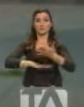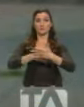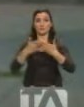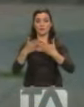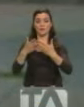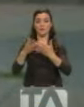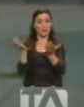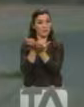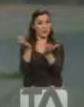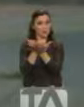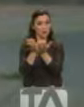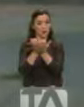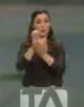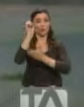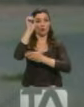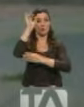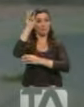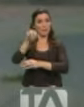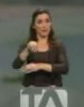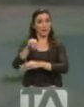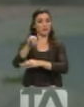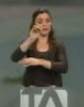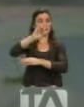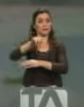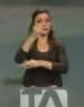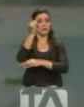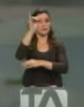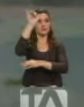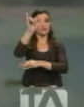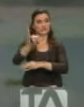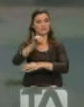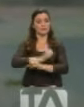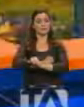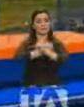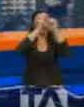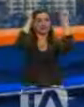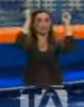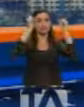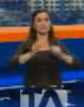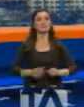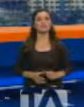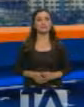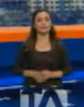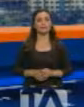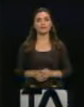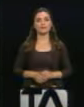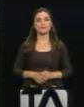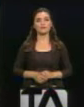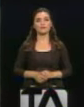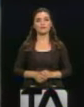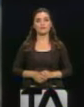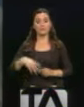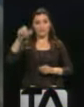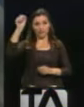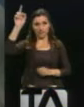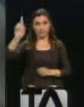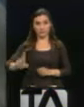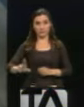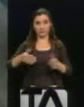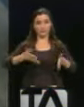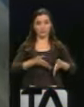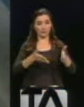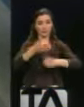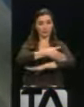de recolección es todos los días martes, jueves y sábado en la mañana. En el sur de Quito, en la